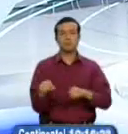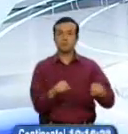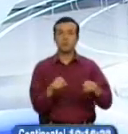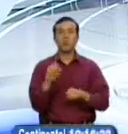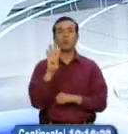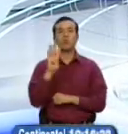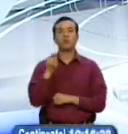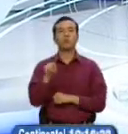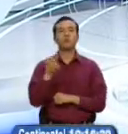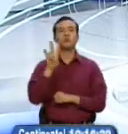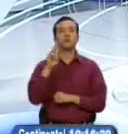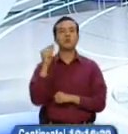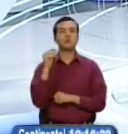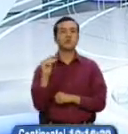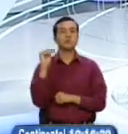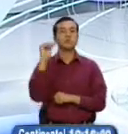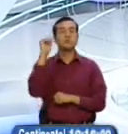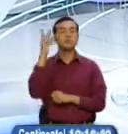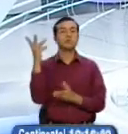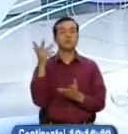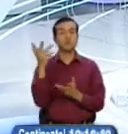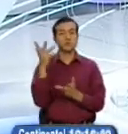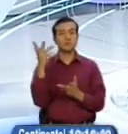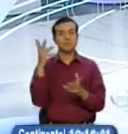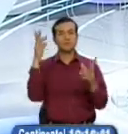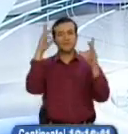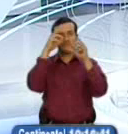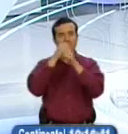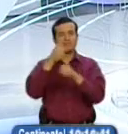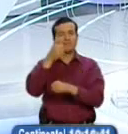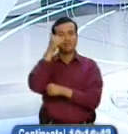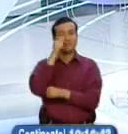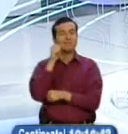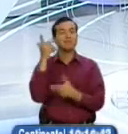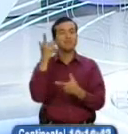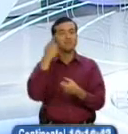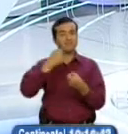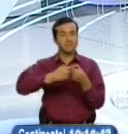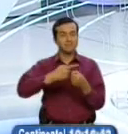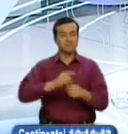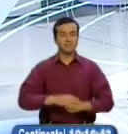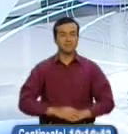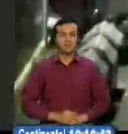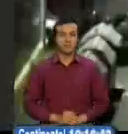magnitud 4.7 en escala de Richter registrado la noche de este lunes en Quito.